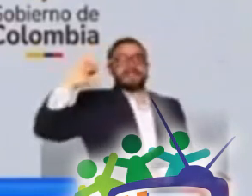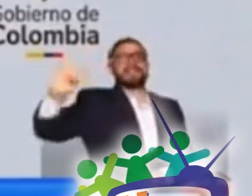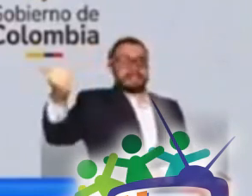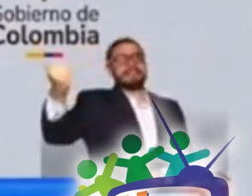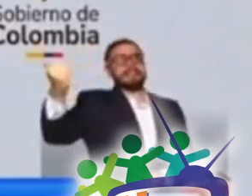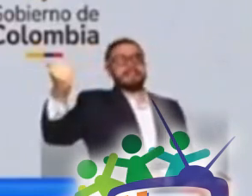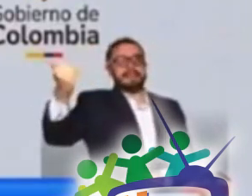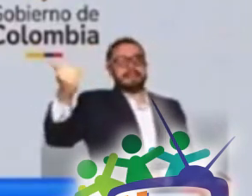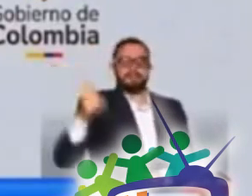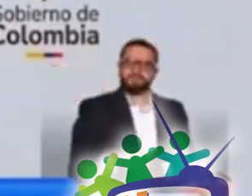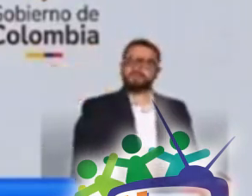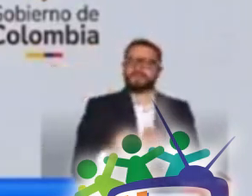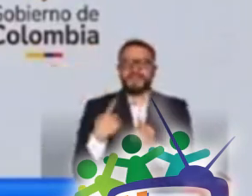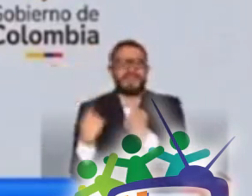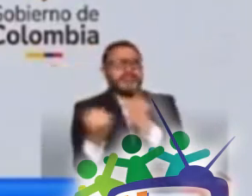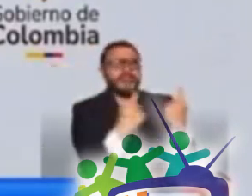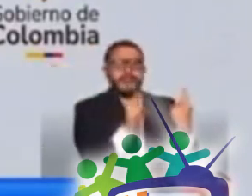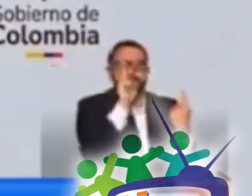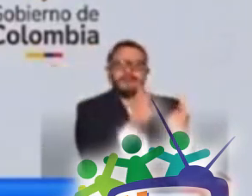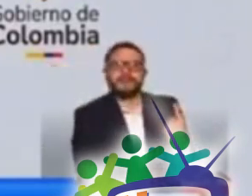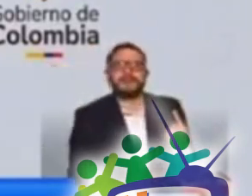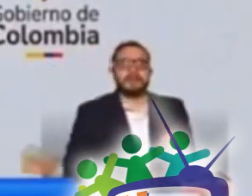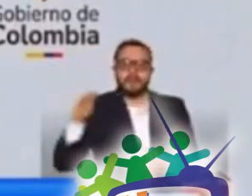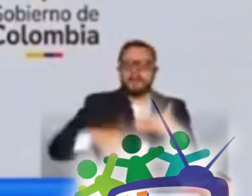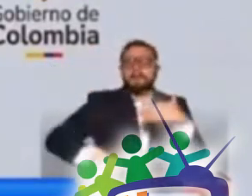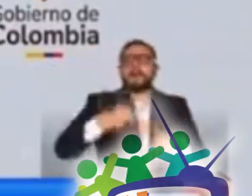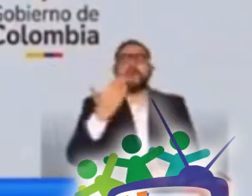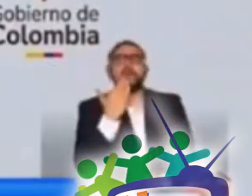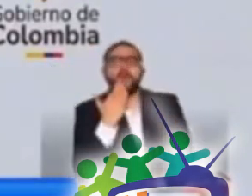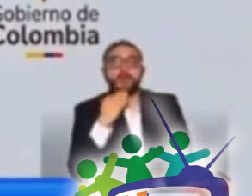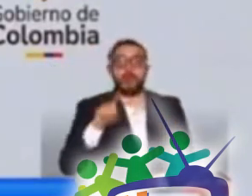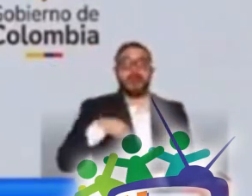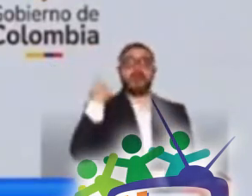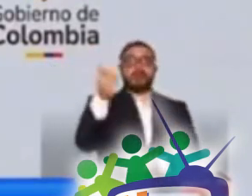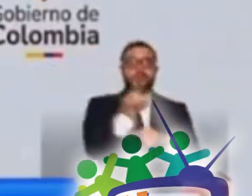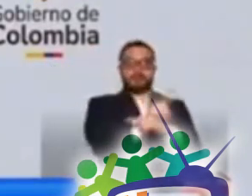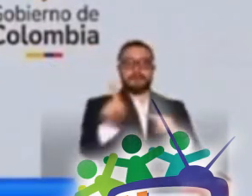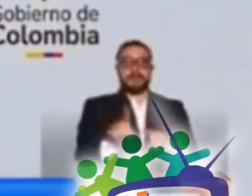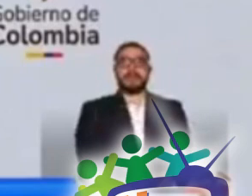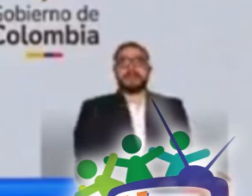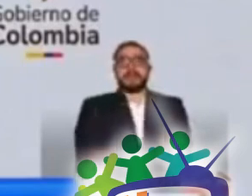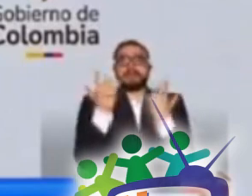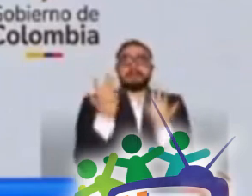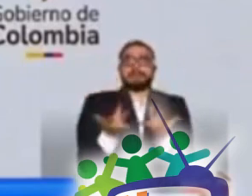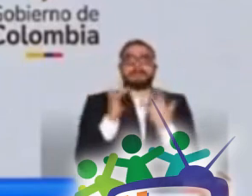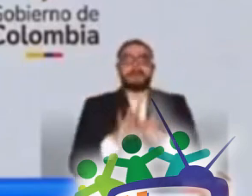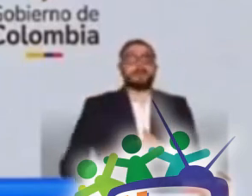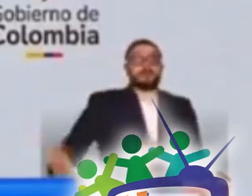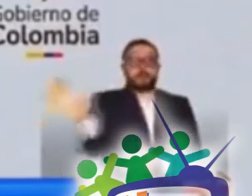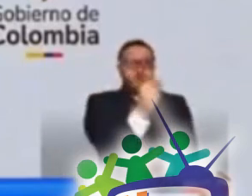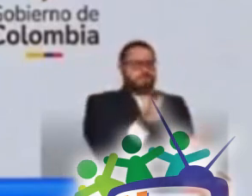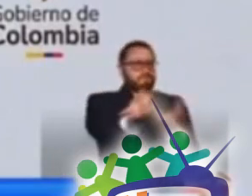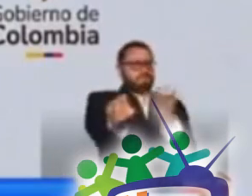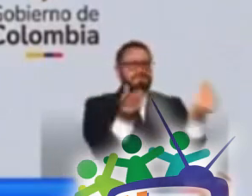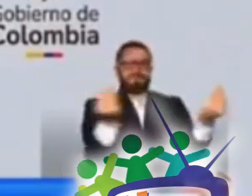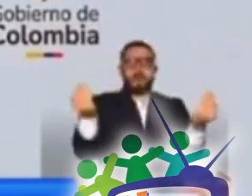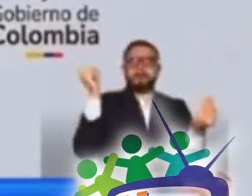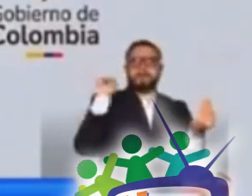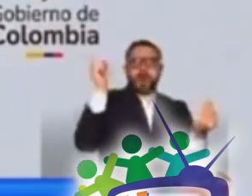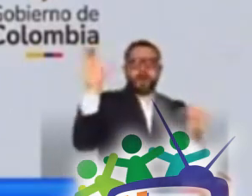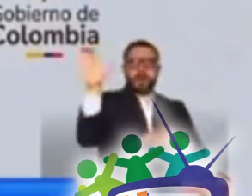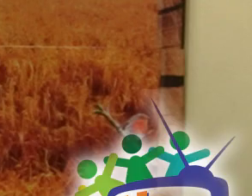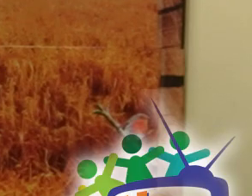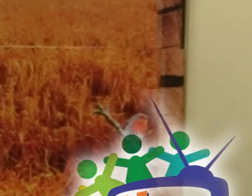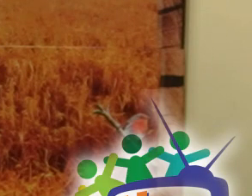Ese diálogo nacional se iniciará la próxima semana y esperamos conversar con todos los sectores políticos